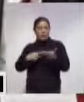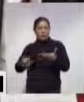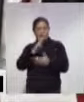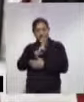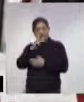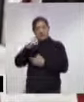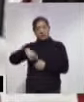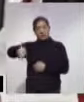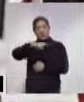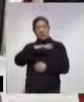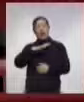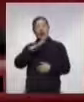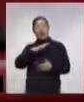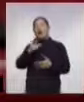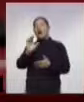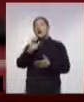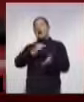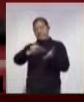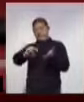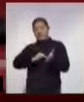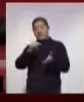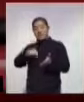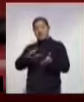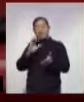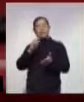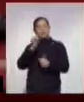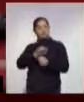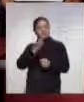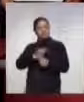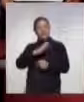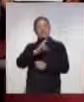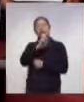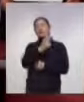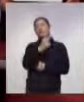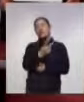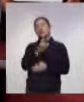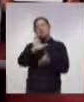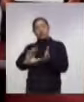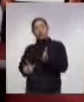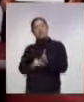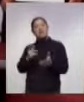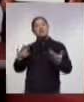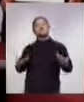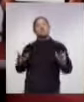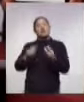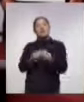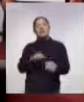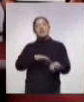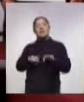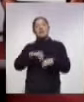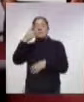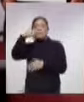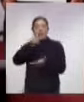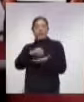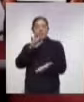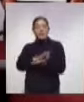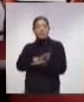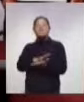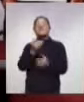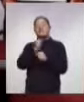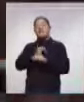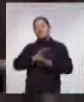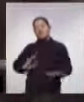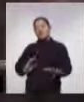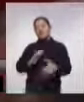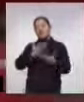regulatoria en el que se enmarca la e-firma ha asignado a la fecha un total de 32 convenios de colaboración para su implementación. Con información